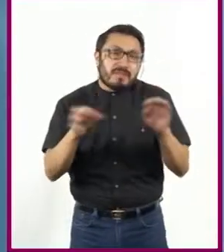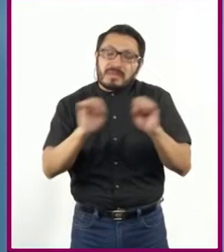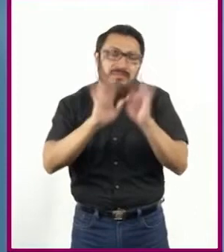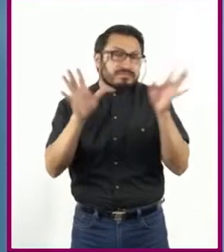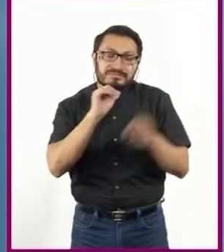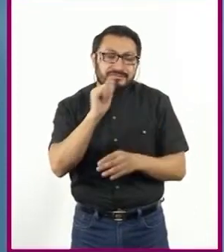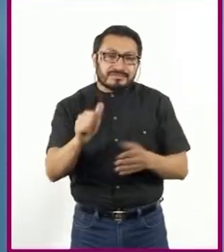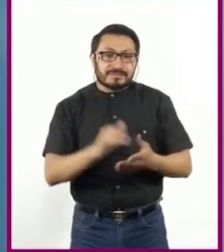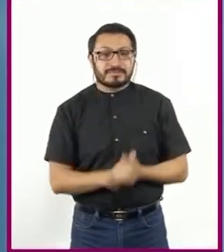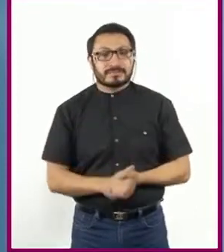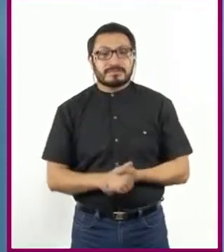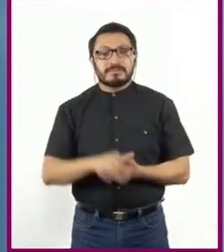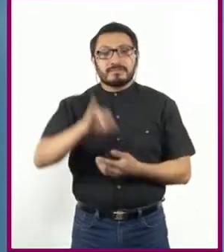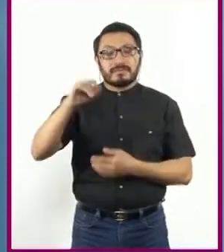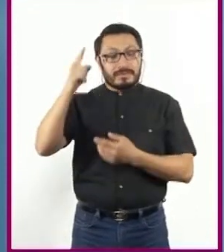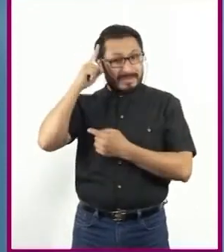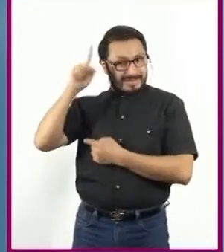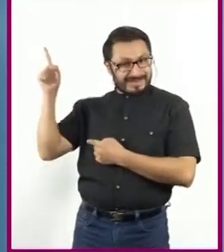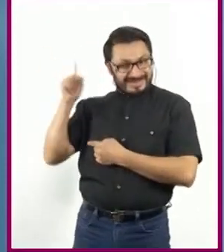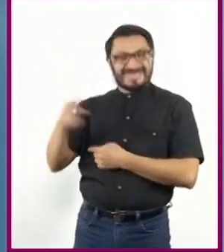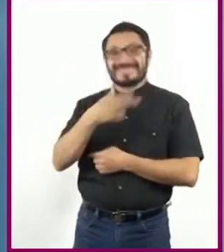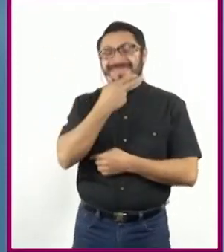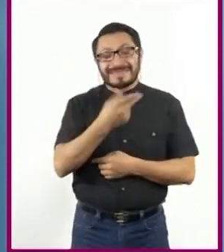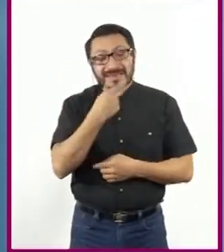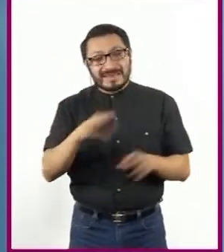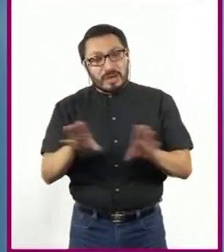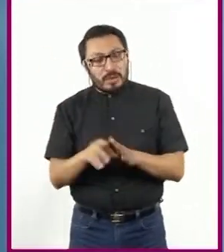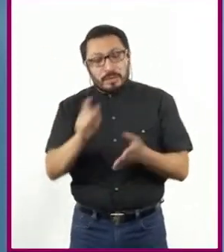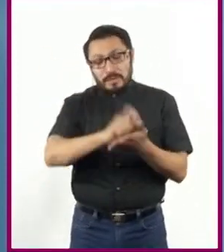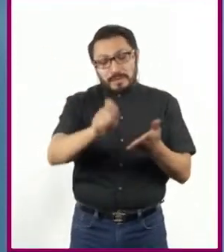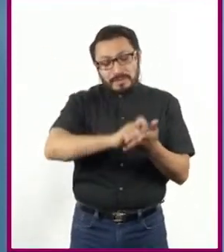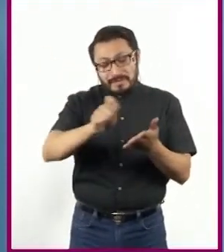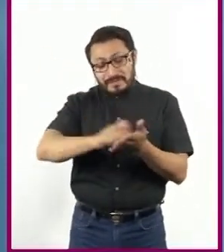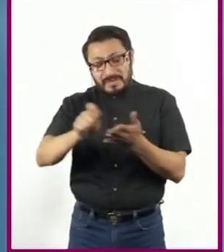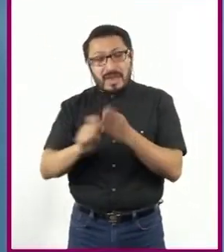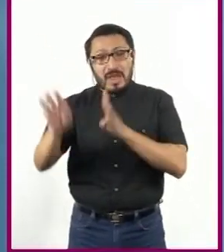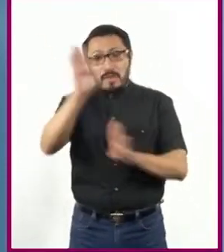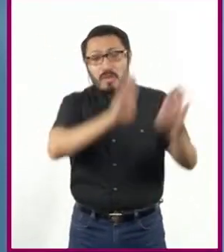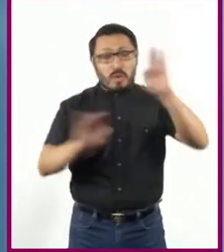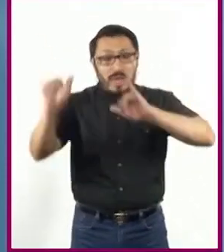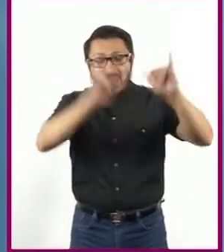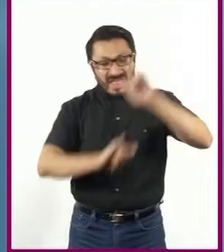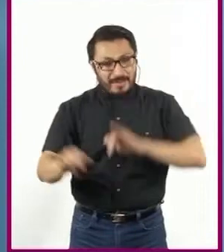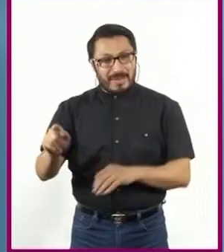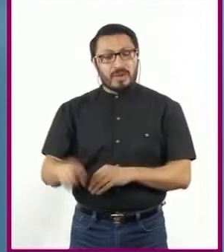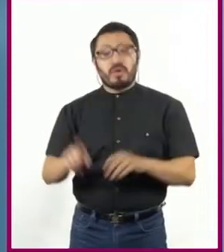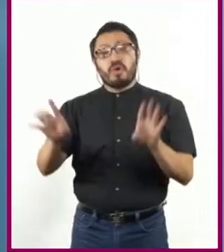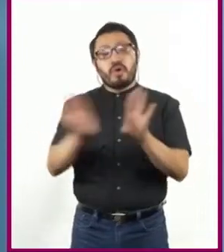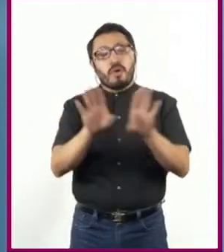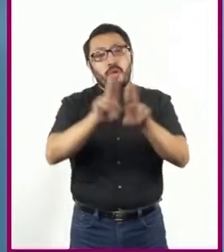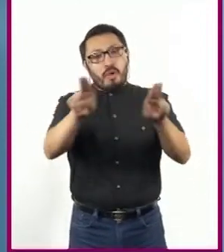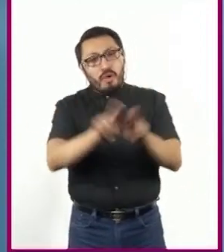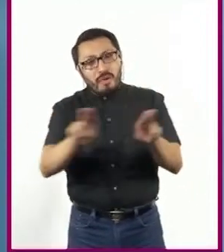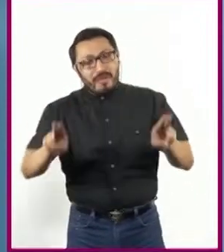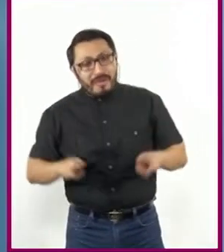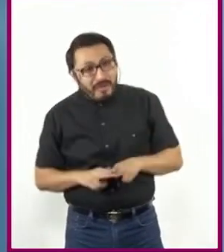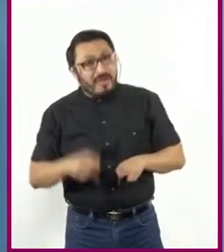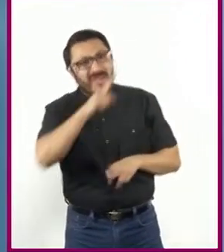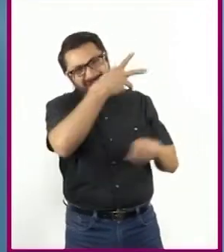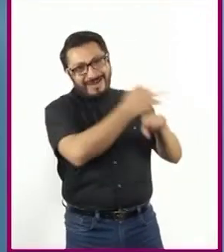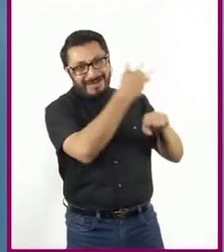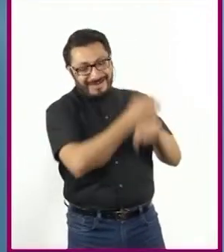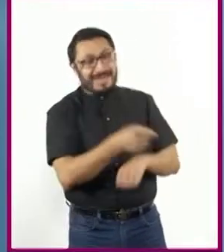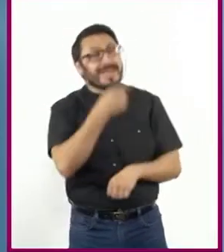Isaac Asimov, quien fue un escritor y bioquímico soviético nacionalizado estadounidense, decía que